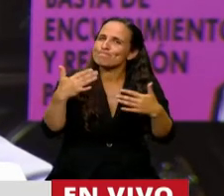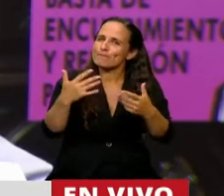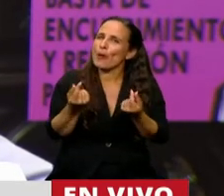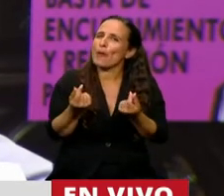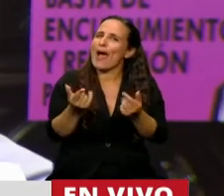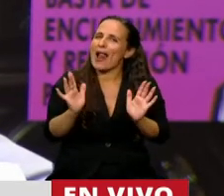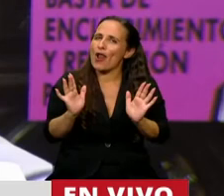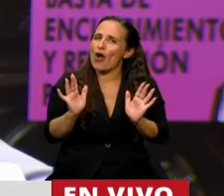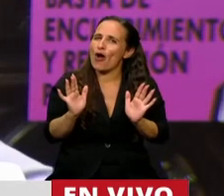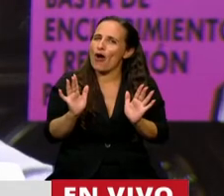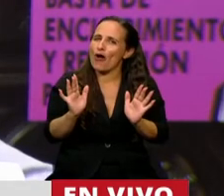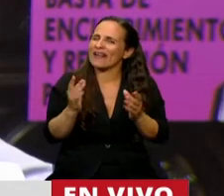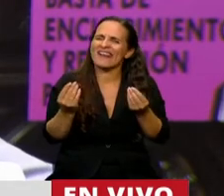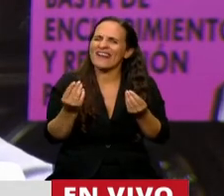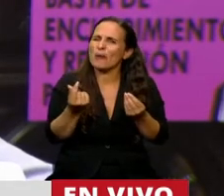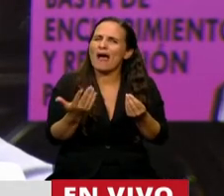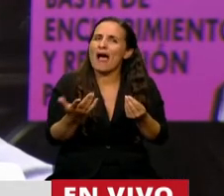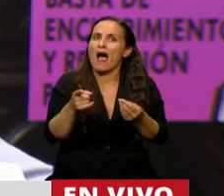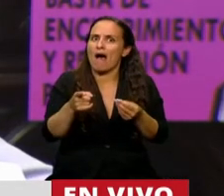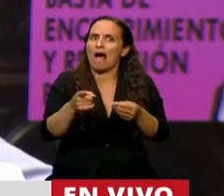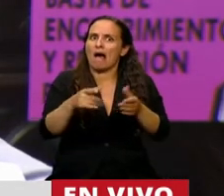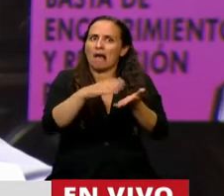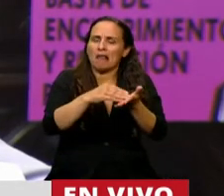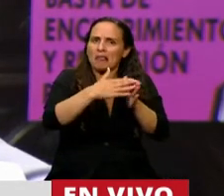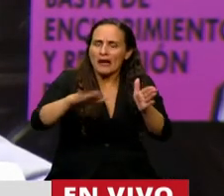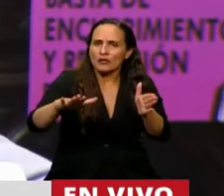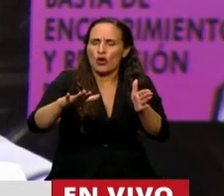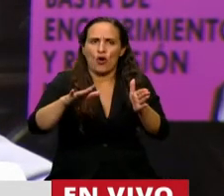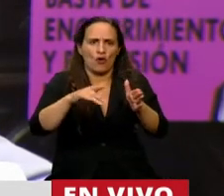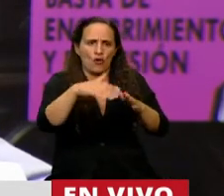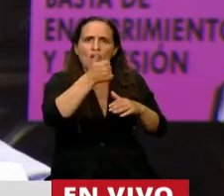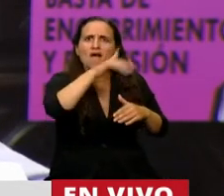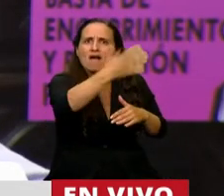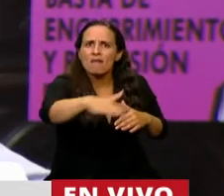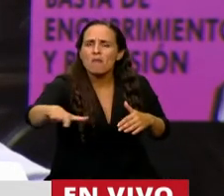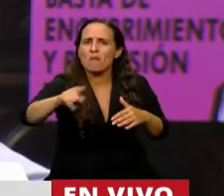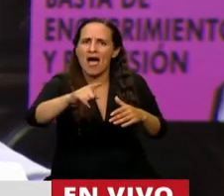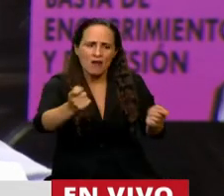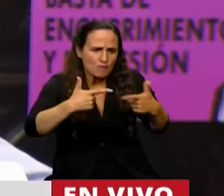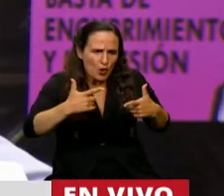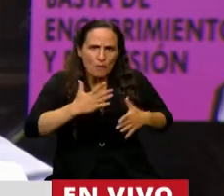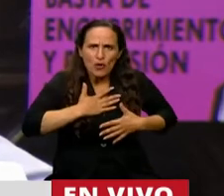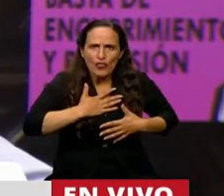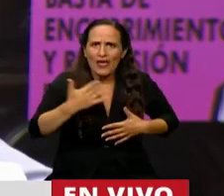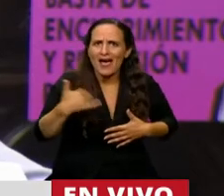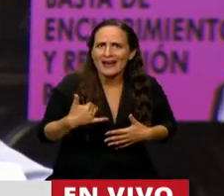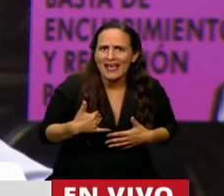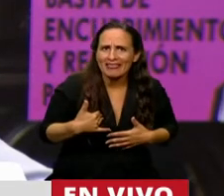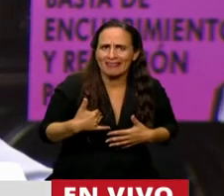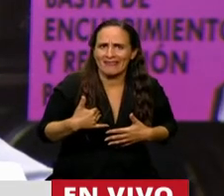soberanía territorial, lo que significan las riquezas que se pierden, lo que